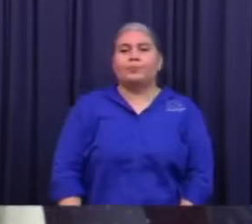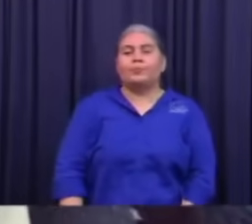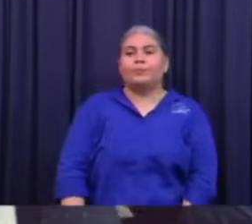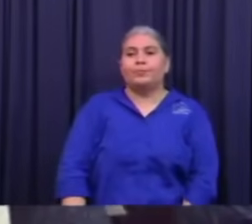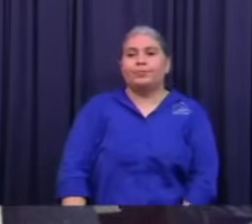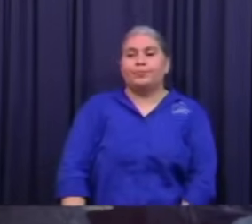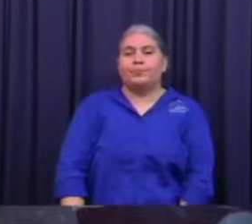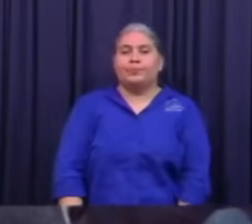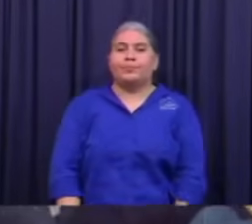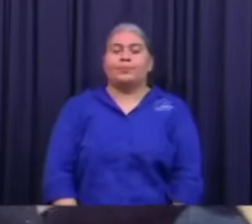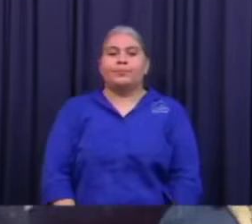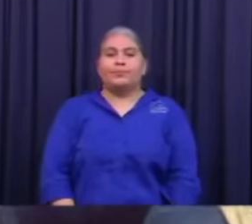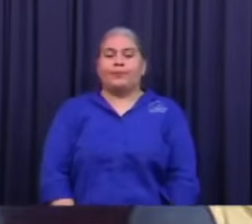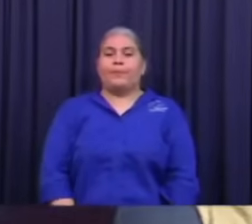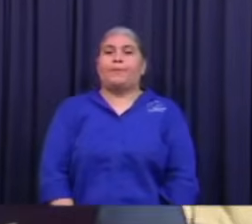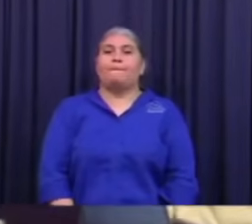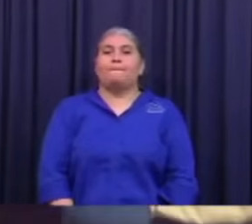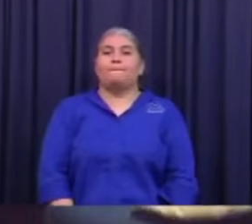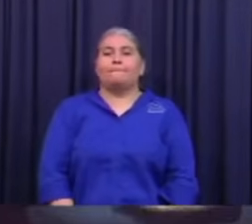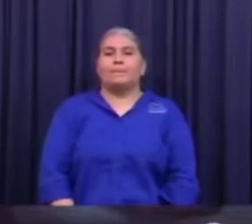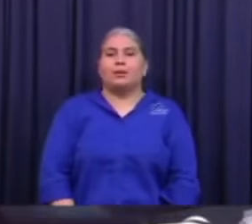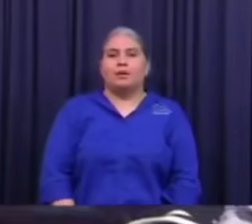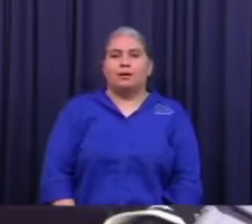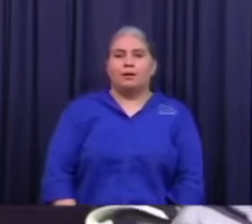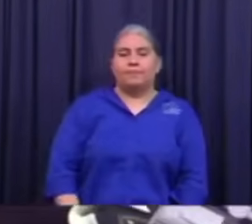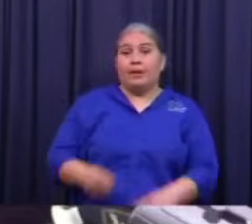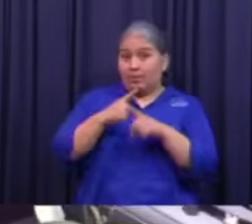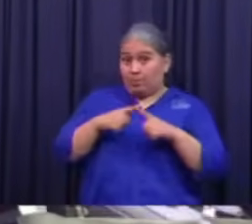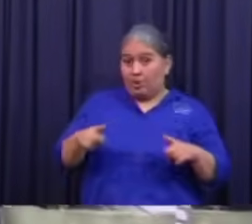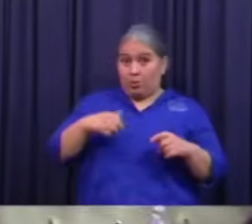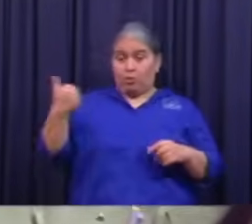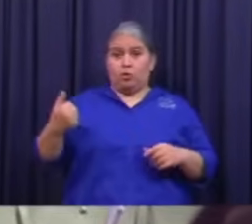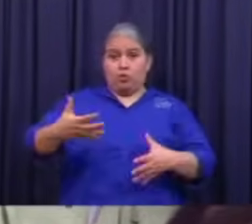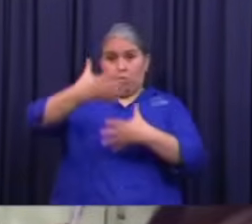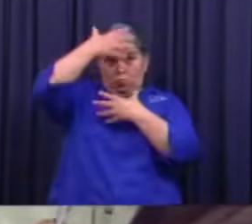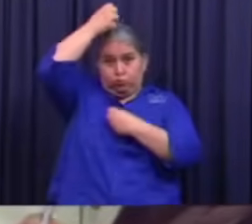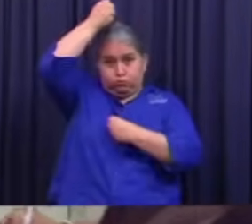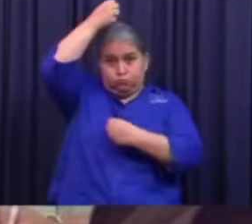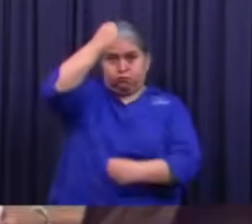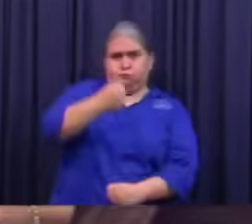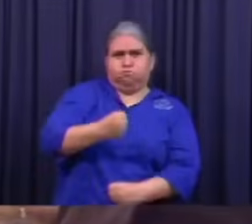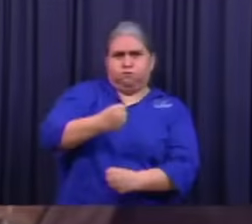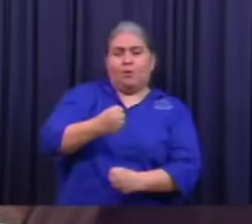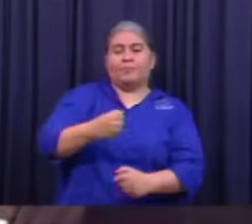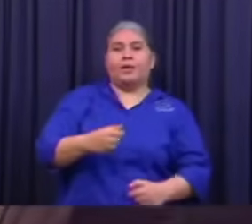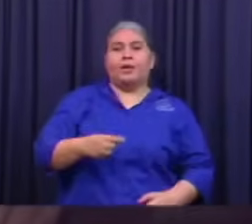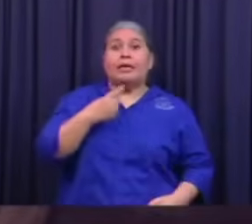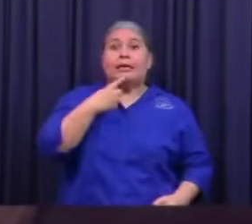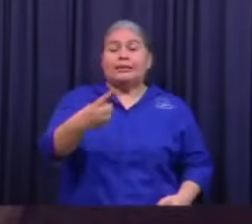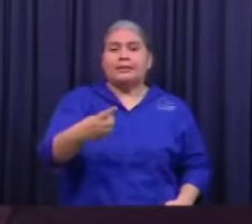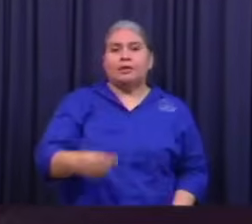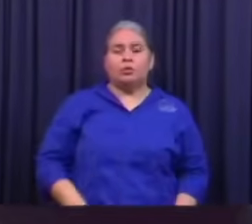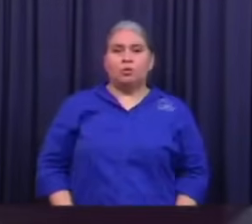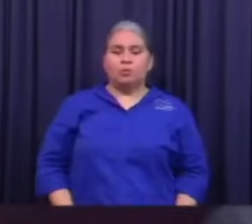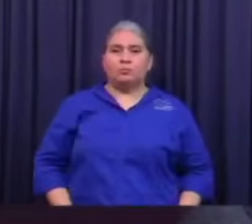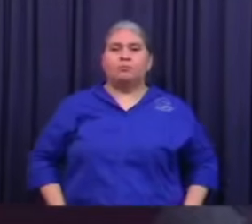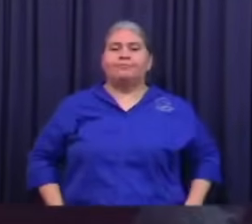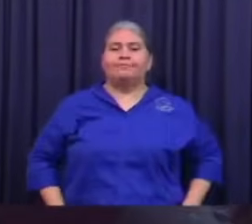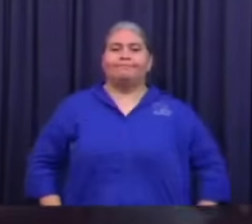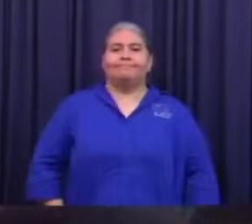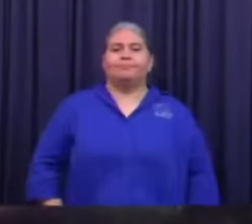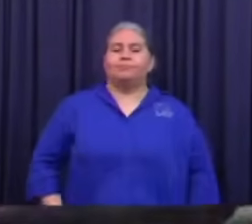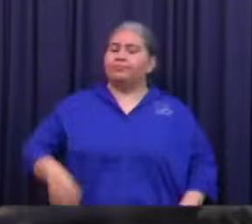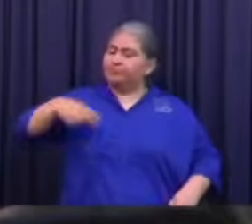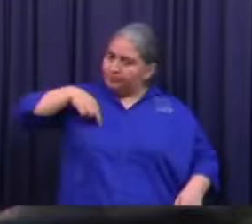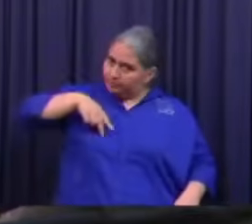tau pero a los verdugos les dijo y yo lo oí dice pasad